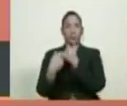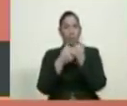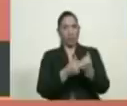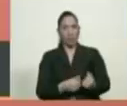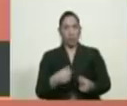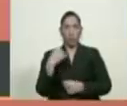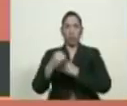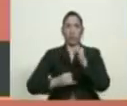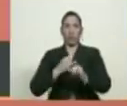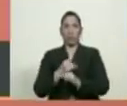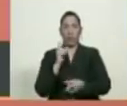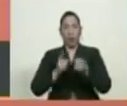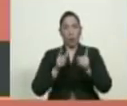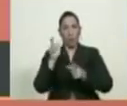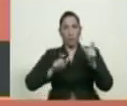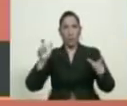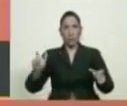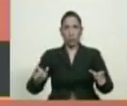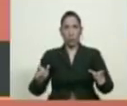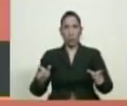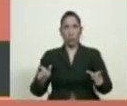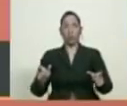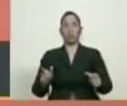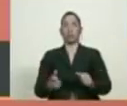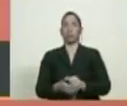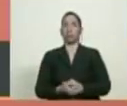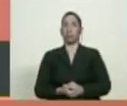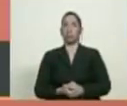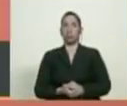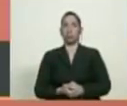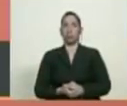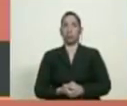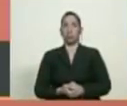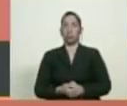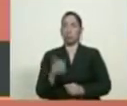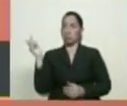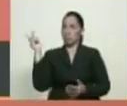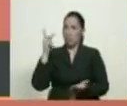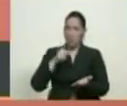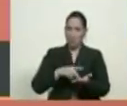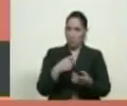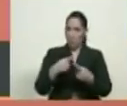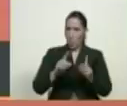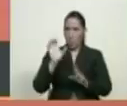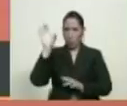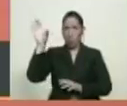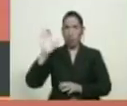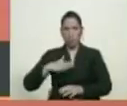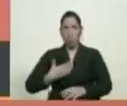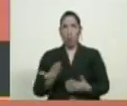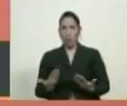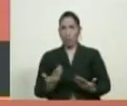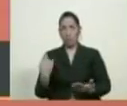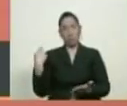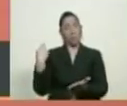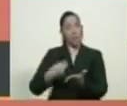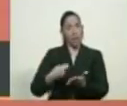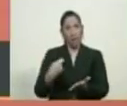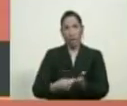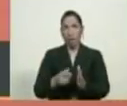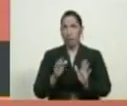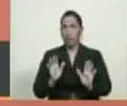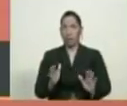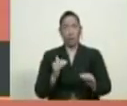alguna persona que quiere usar su vehículo y es una persona extranjera en Venezuela o en la frontera de Venezuela, pues pagará la misma tarifa que se